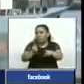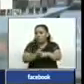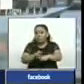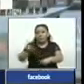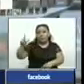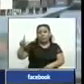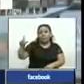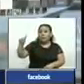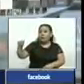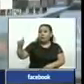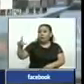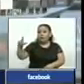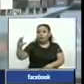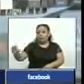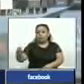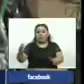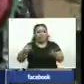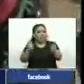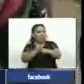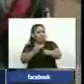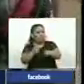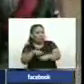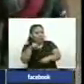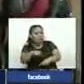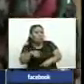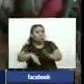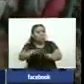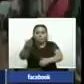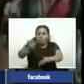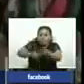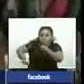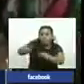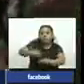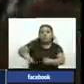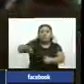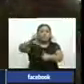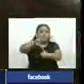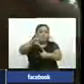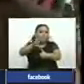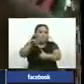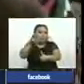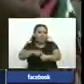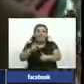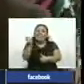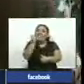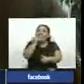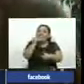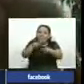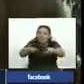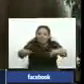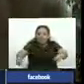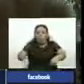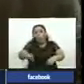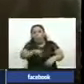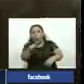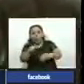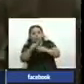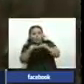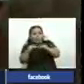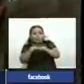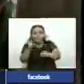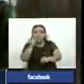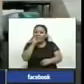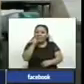TLCAN y un incentivo a utilizar más los productos norteamericanos como aluminio y acero en un mundo económico actual